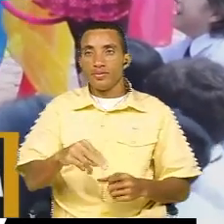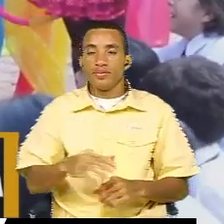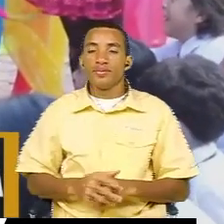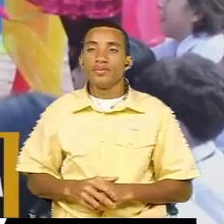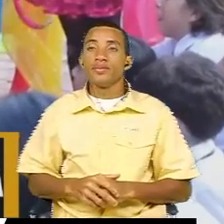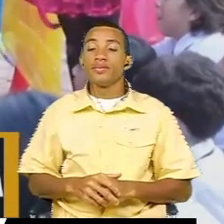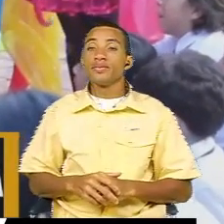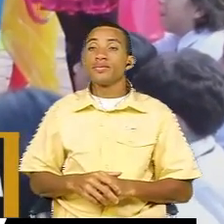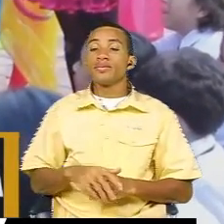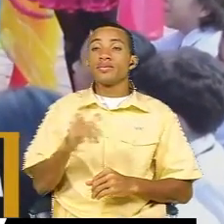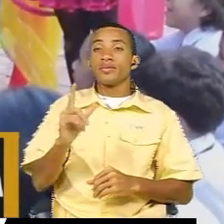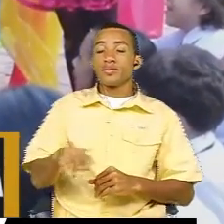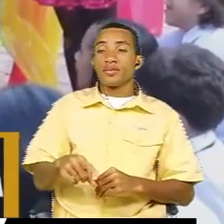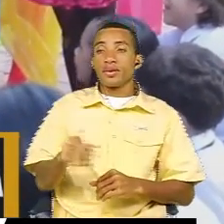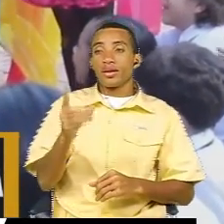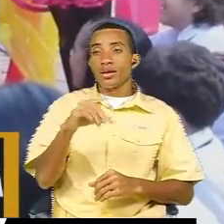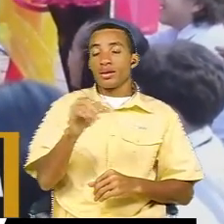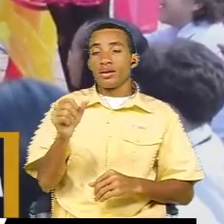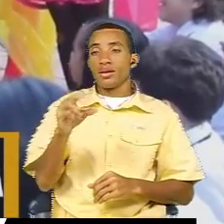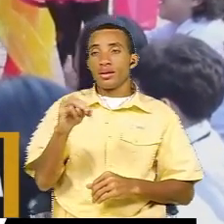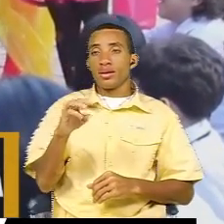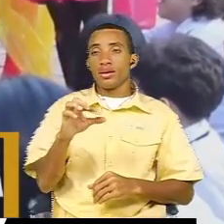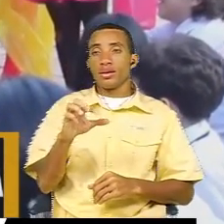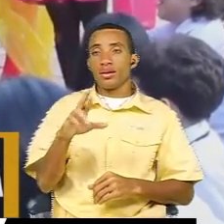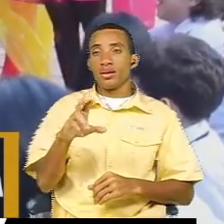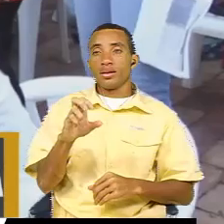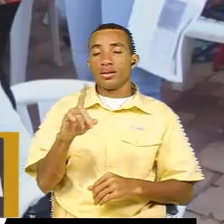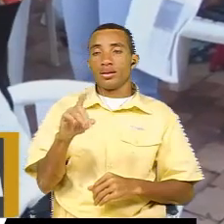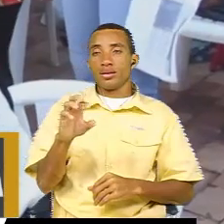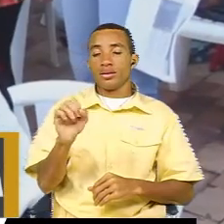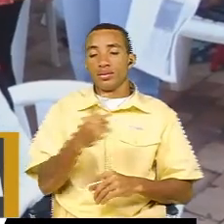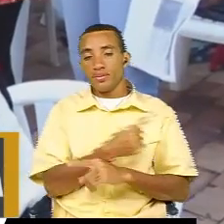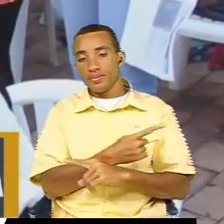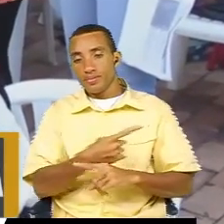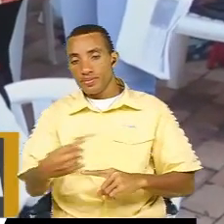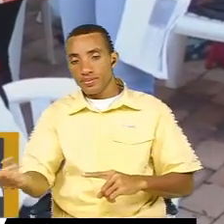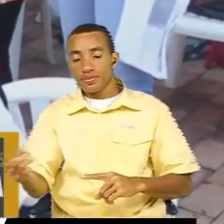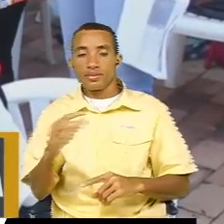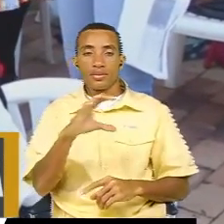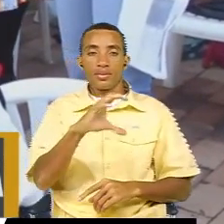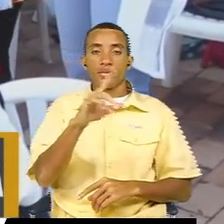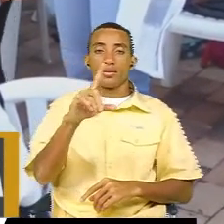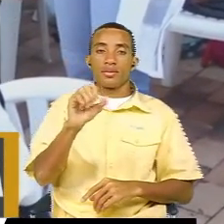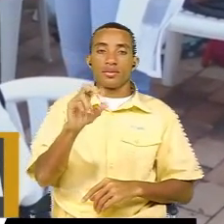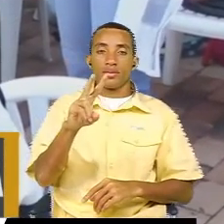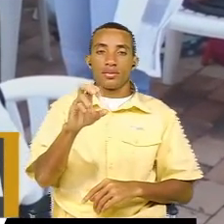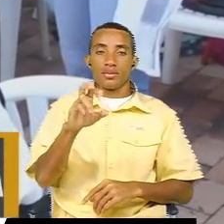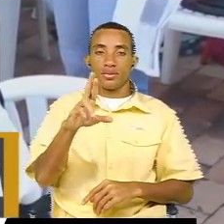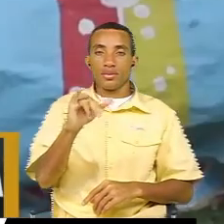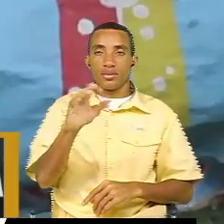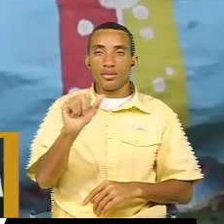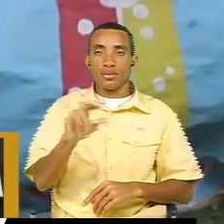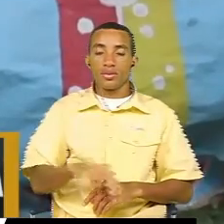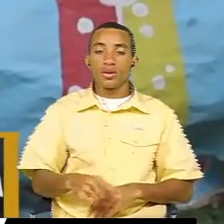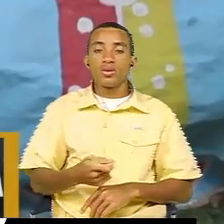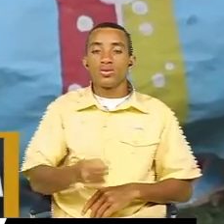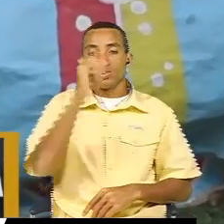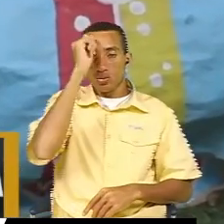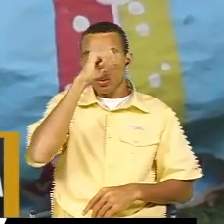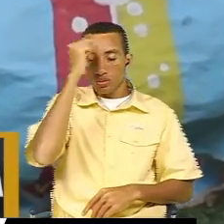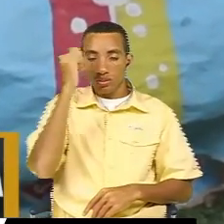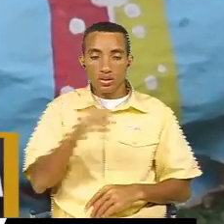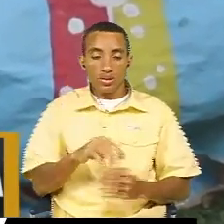Seminario San Pedro Claver continúa con sus actividades de celebración de su semana claveriana. Este domingo disfrutarán del tradicional bingo misional que